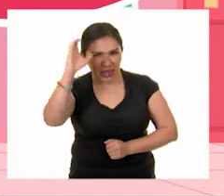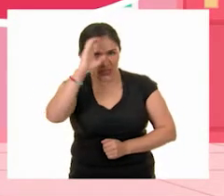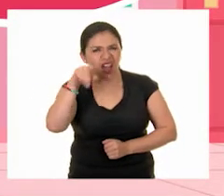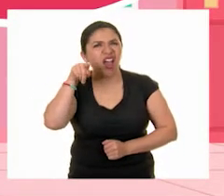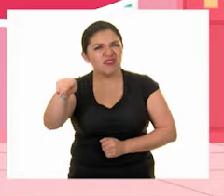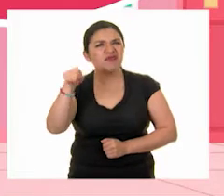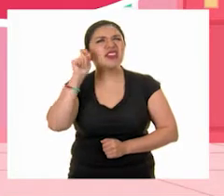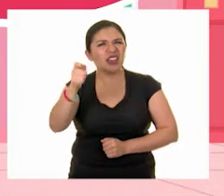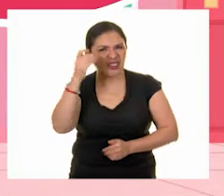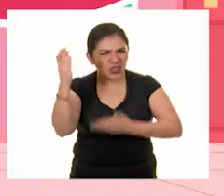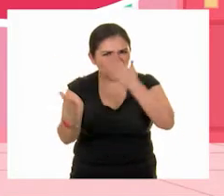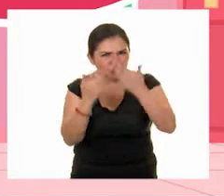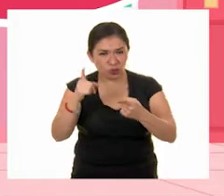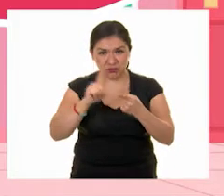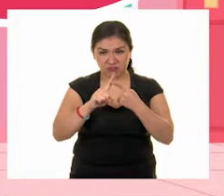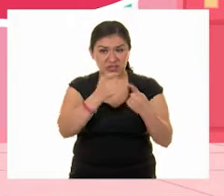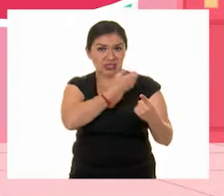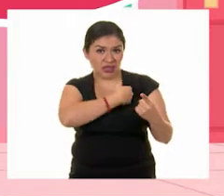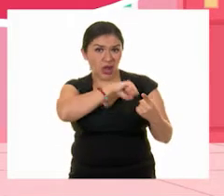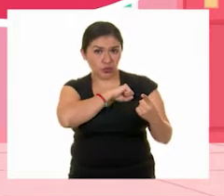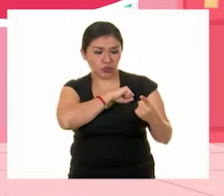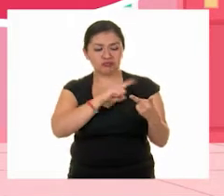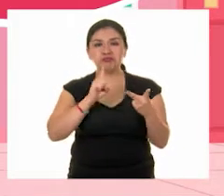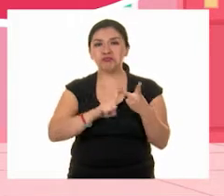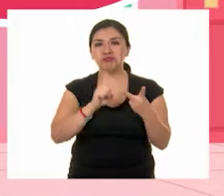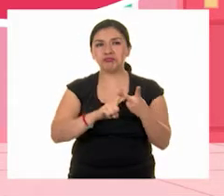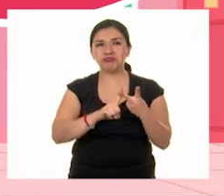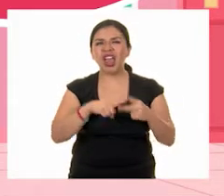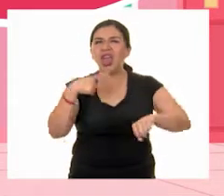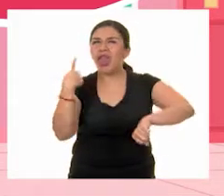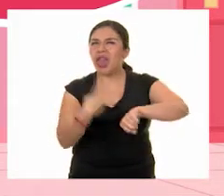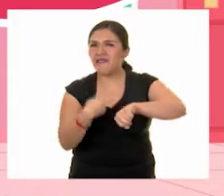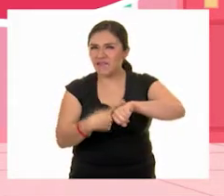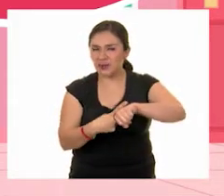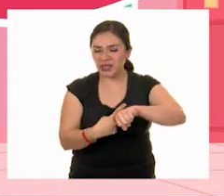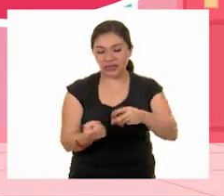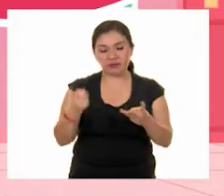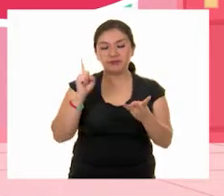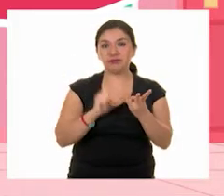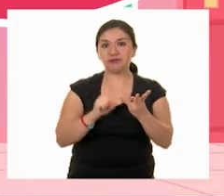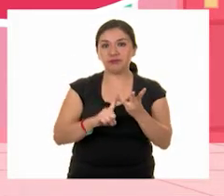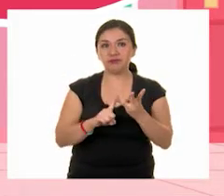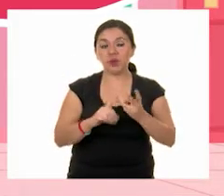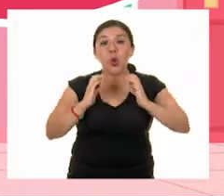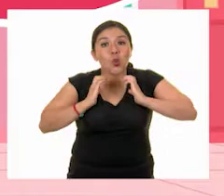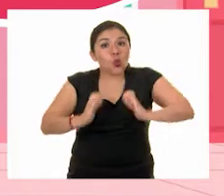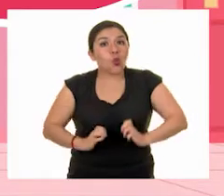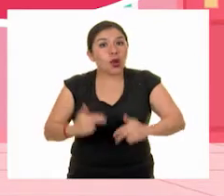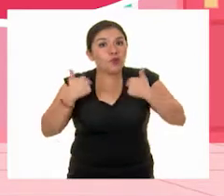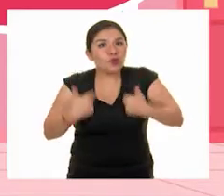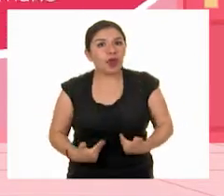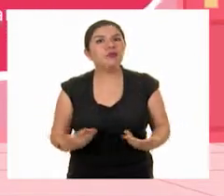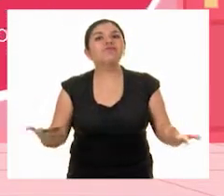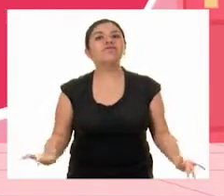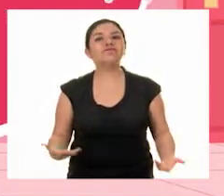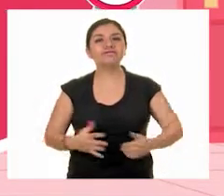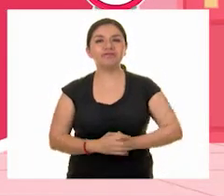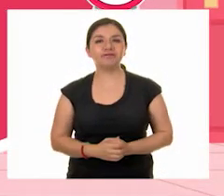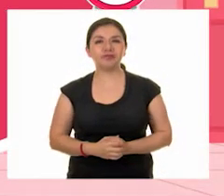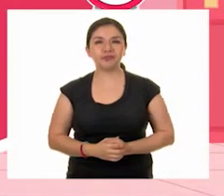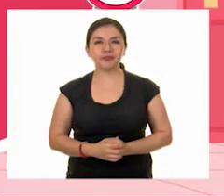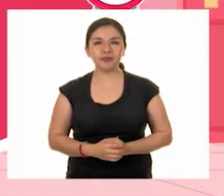ciencia? A. La salud. B. Las enfermedades. C. El cuerpo humano.